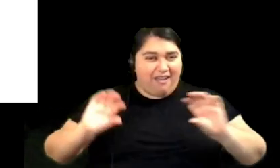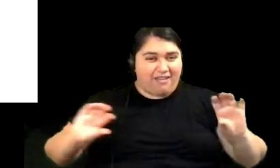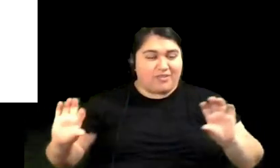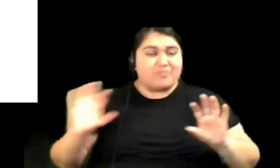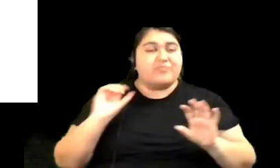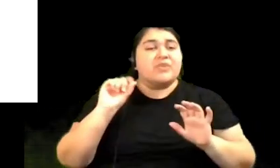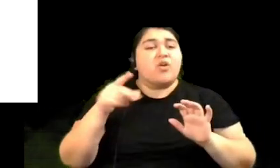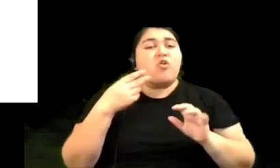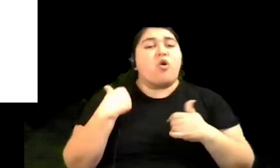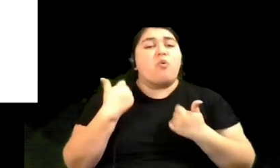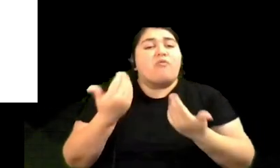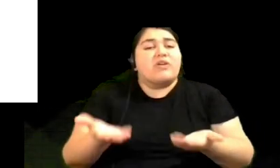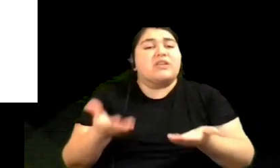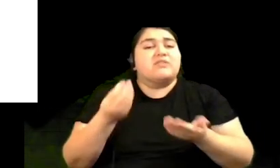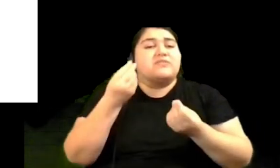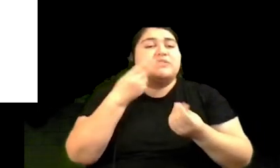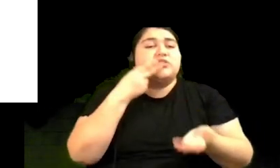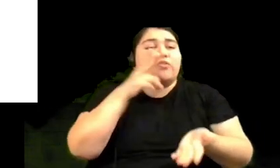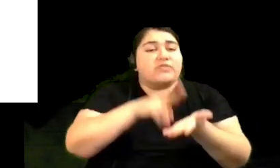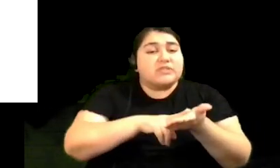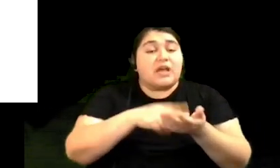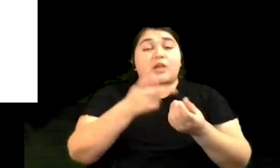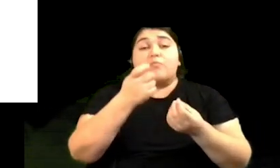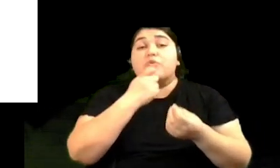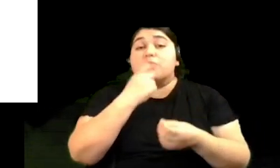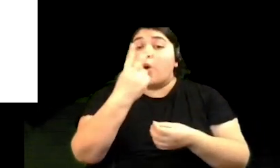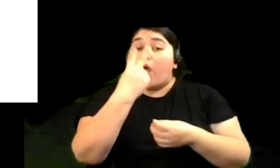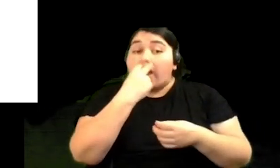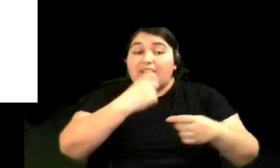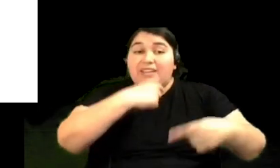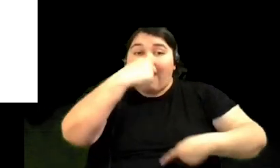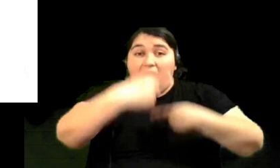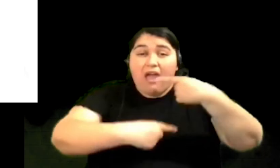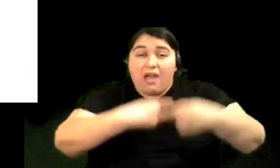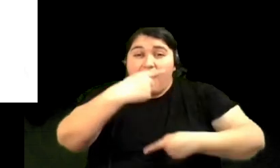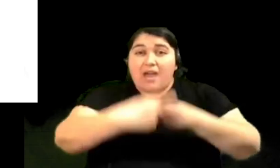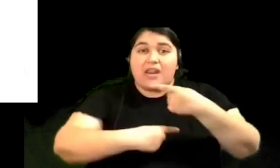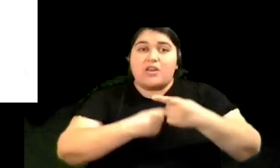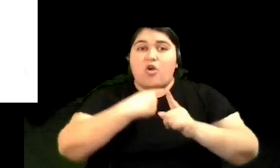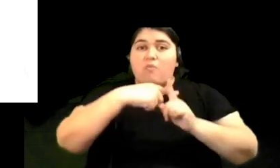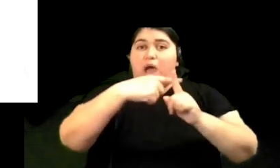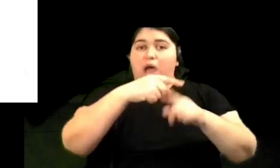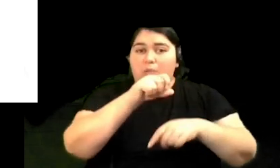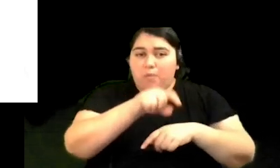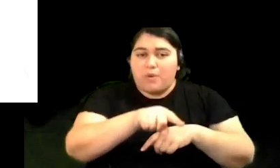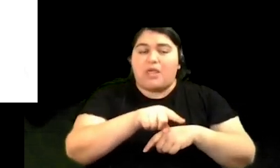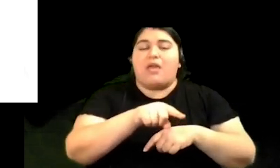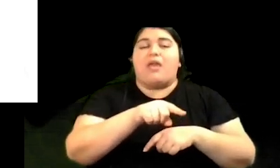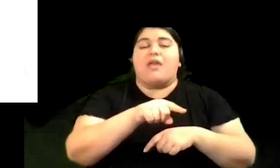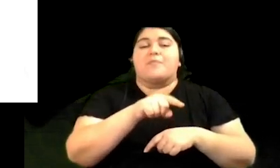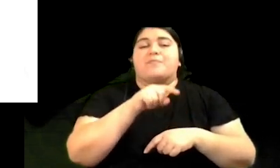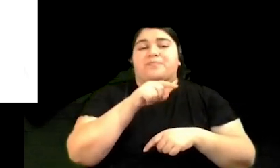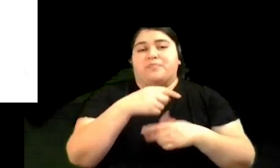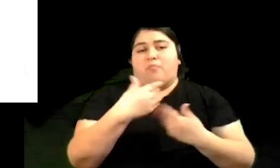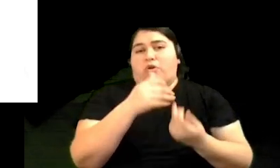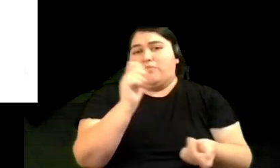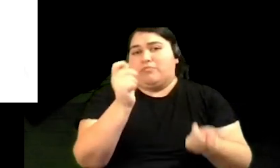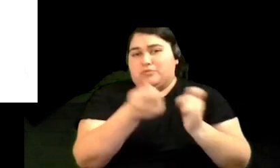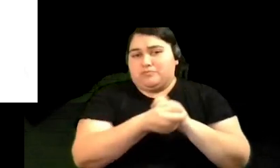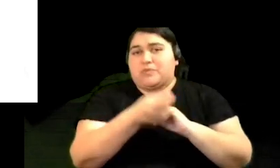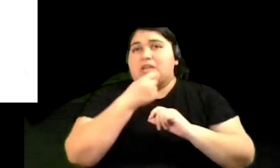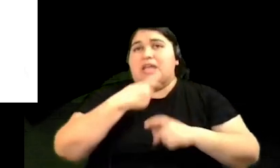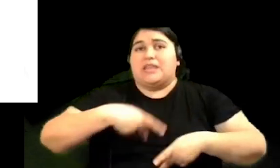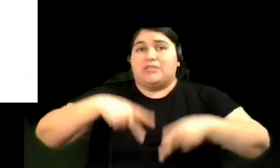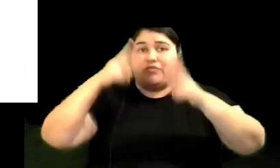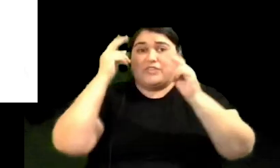puedo otorgar. Por ejemplo, si tiene energías renovables, en ese local o edificio que se desarrolla la